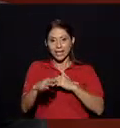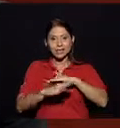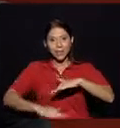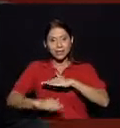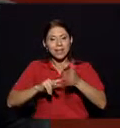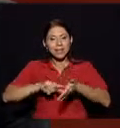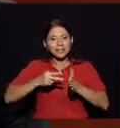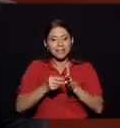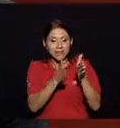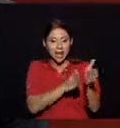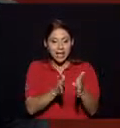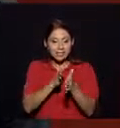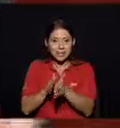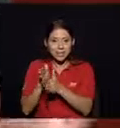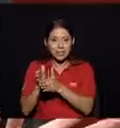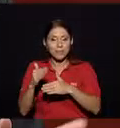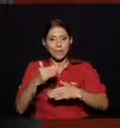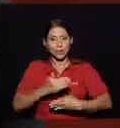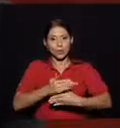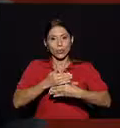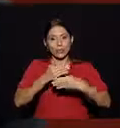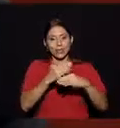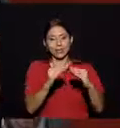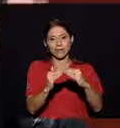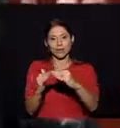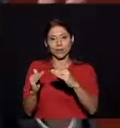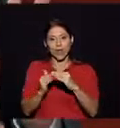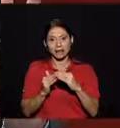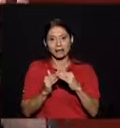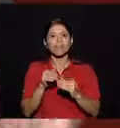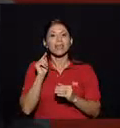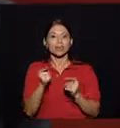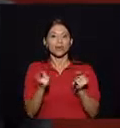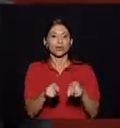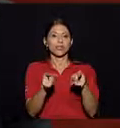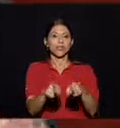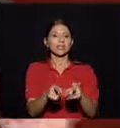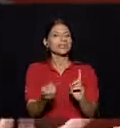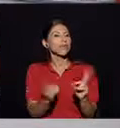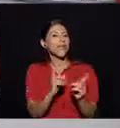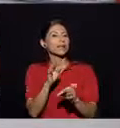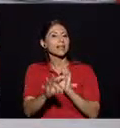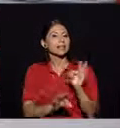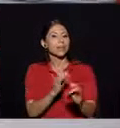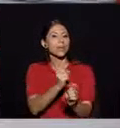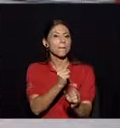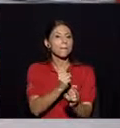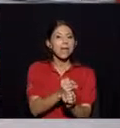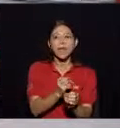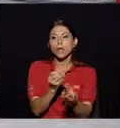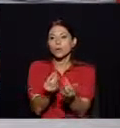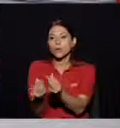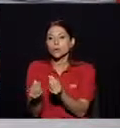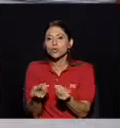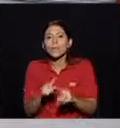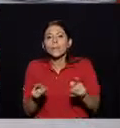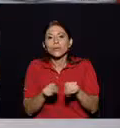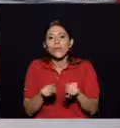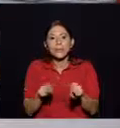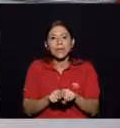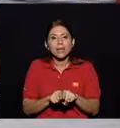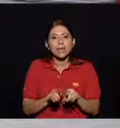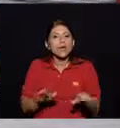básicamente hacer ordenamiento territorial y efectivamente tiene estas consecuencias en cuál es el tipo de empleo y de producción que se impulsa, pero también en